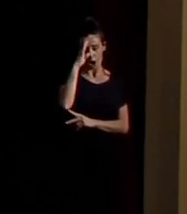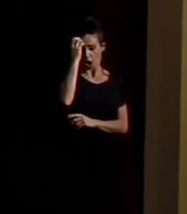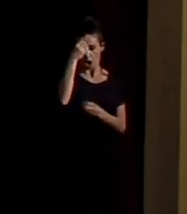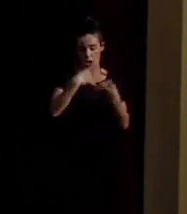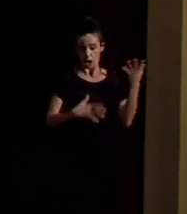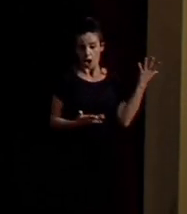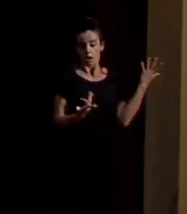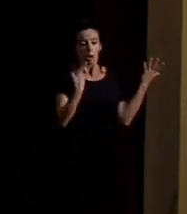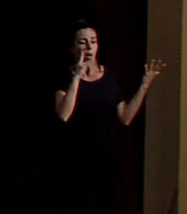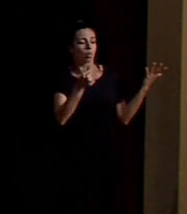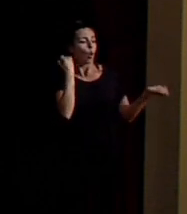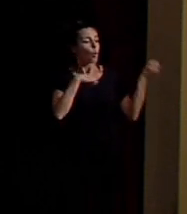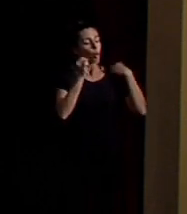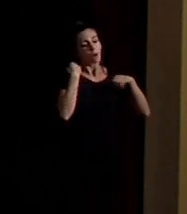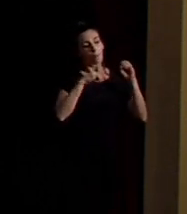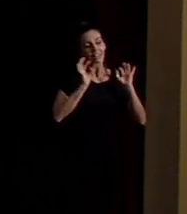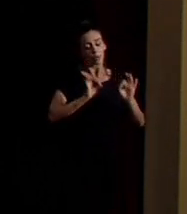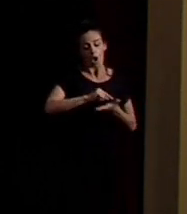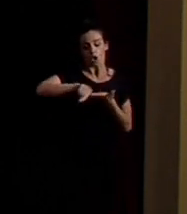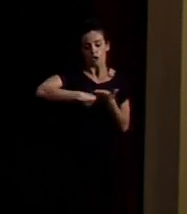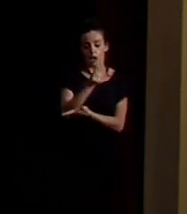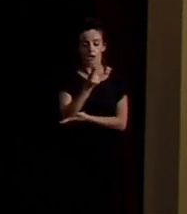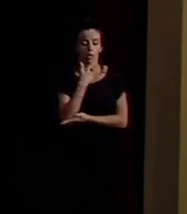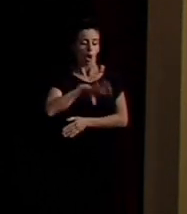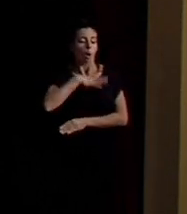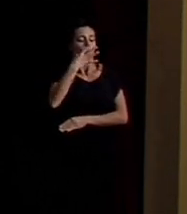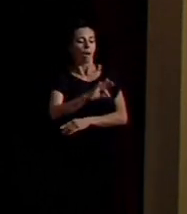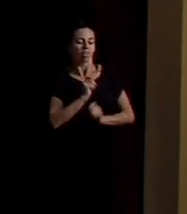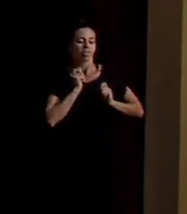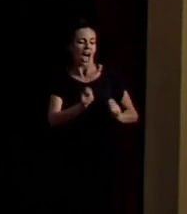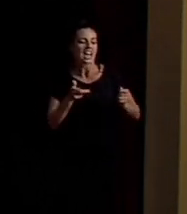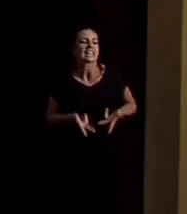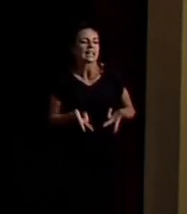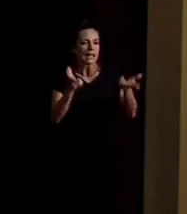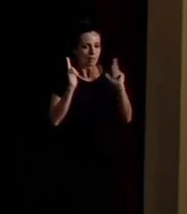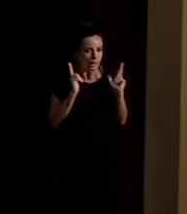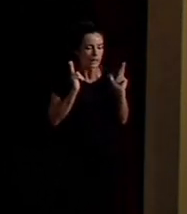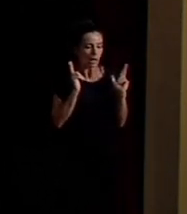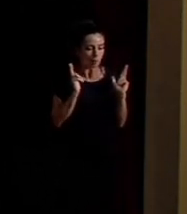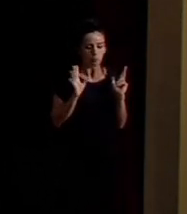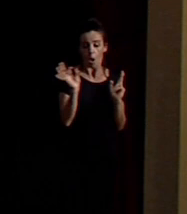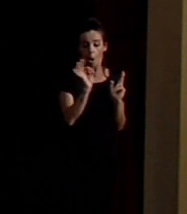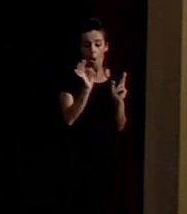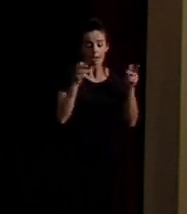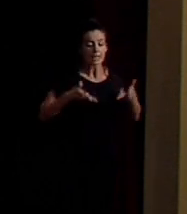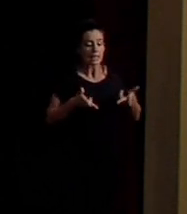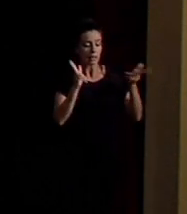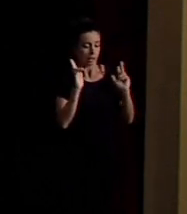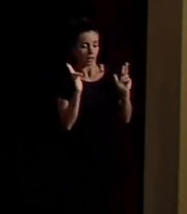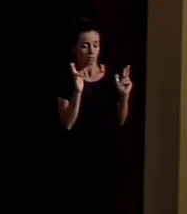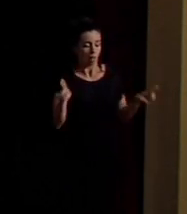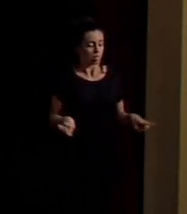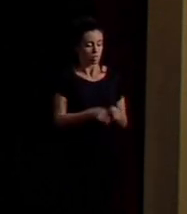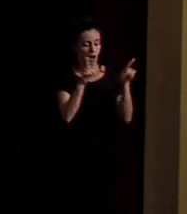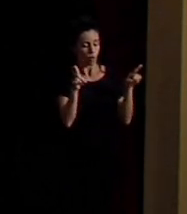de repente una práctica como el contrato se entiende que puede ser liberadora también para las mujeres, o que la libertad, sin tener en cuenta